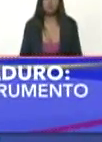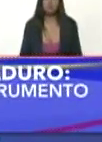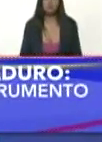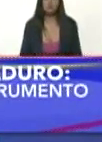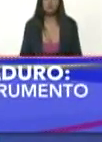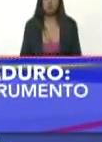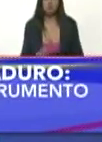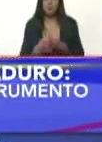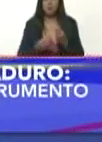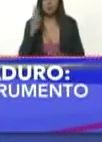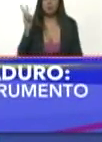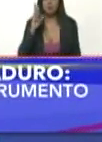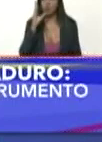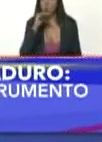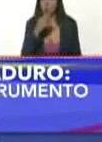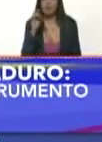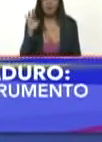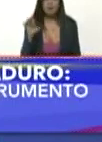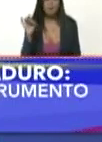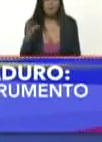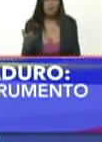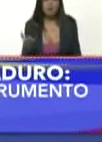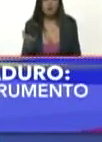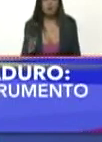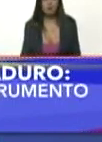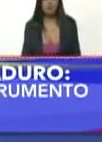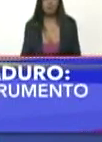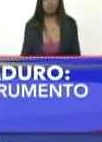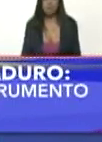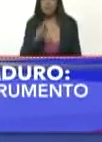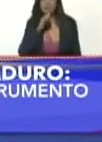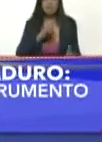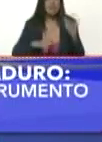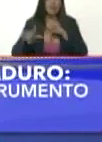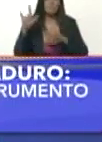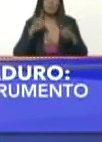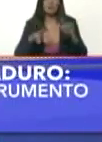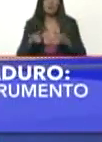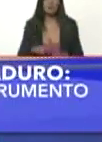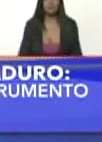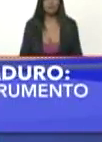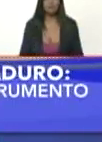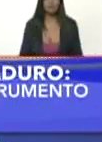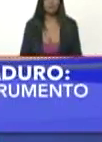Como que Venezuela no tuviera quien le doliera, quien la amara.